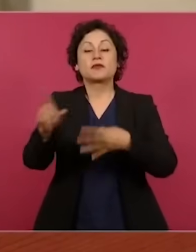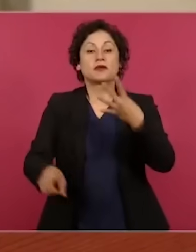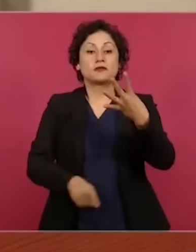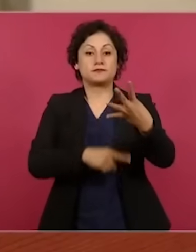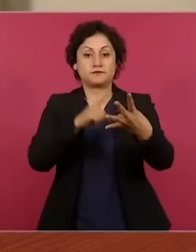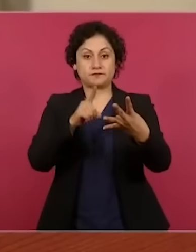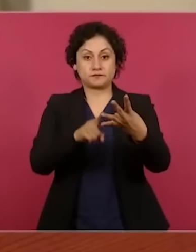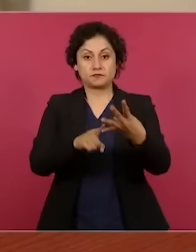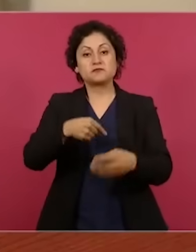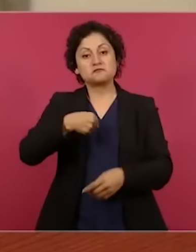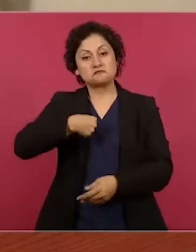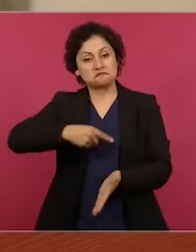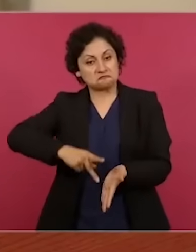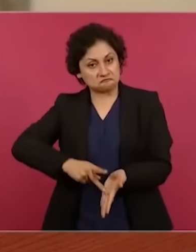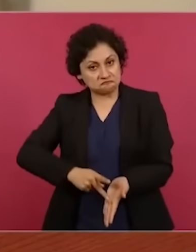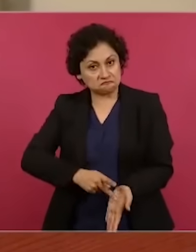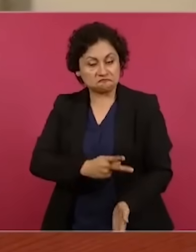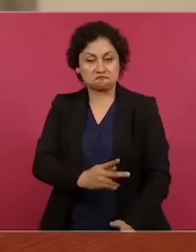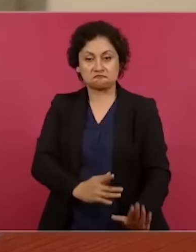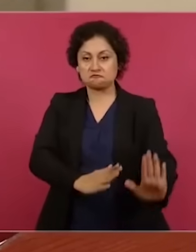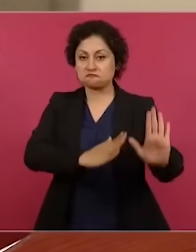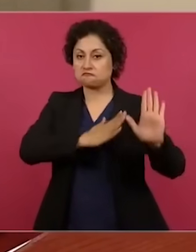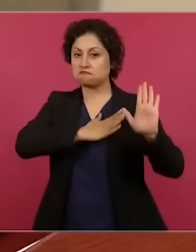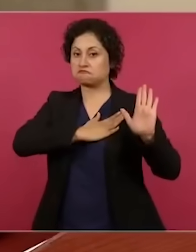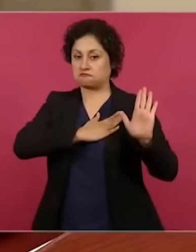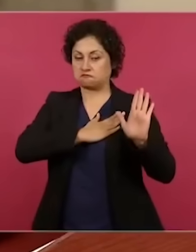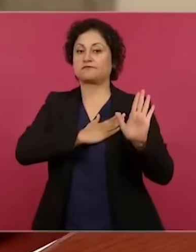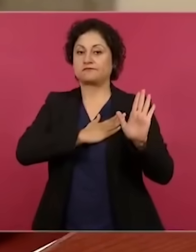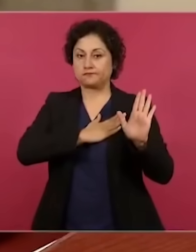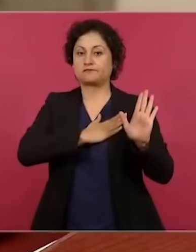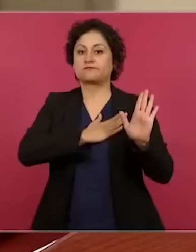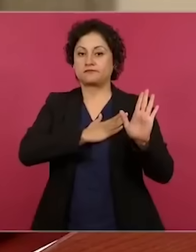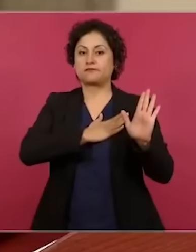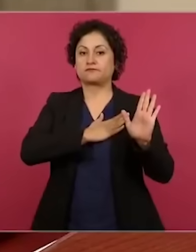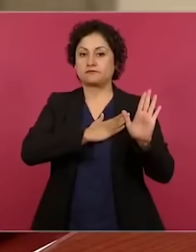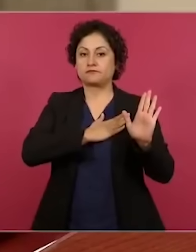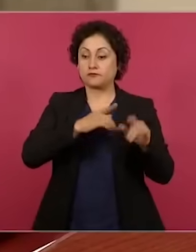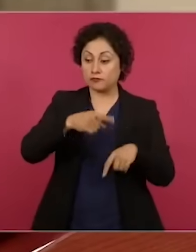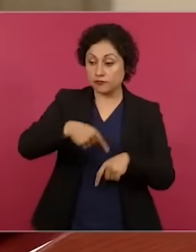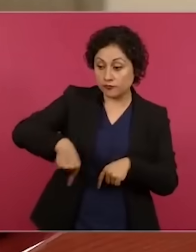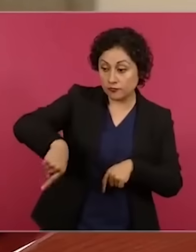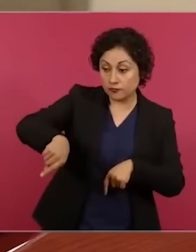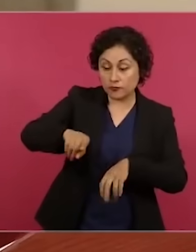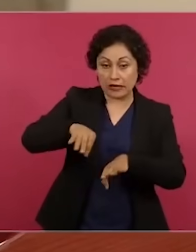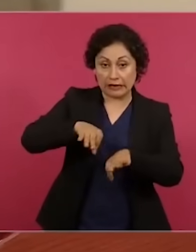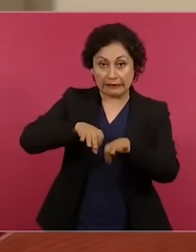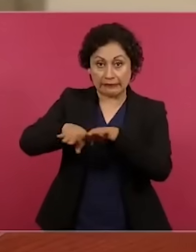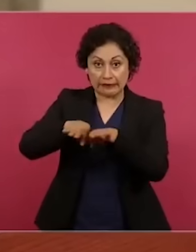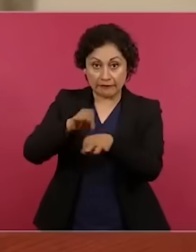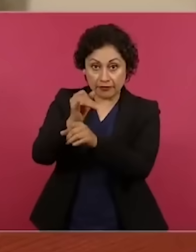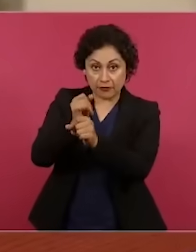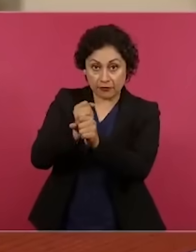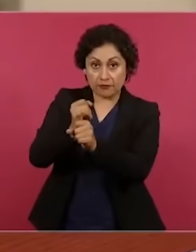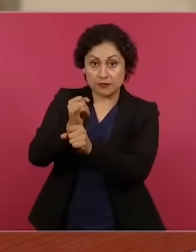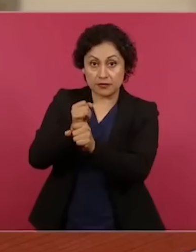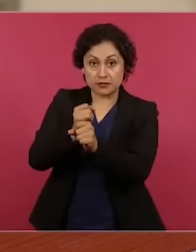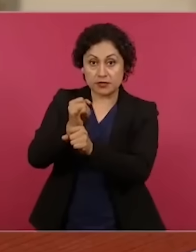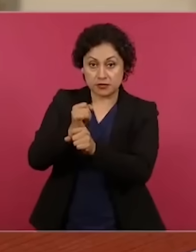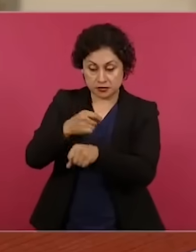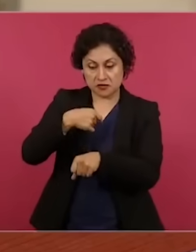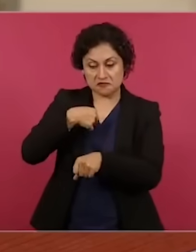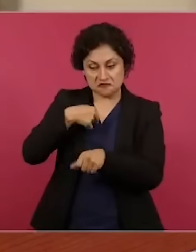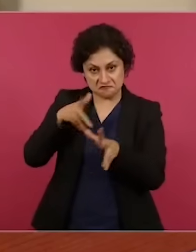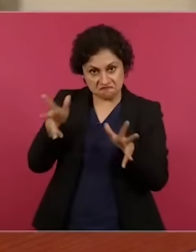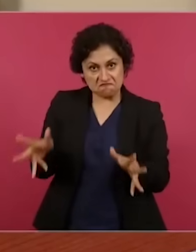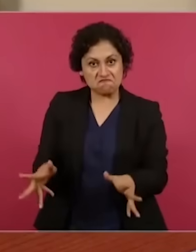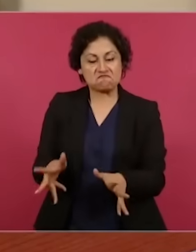el compromiso de seguir conduciendo los trabajos de investigación